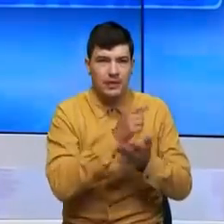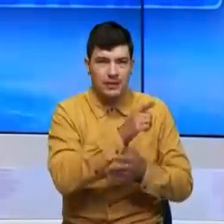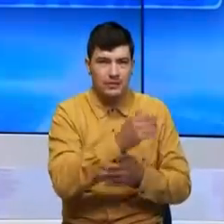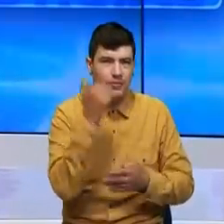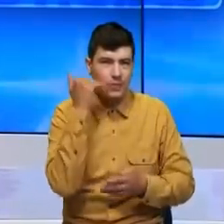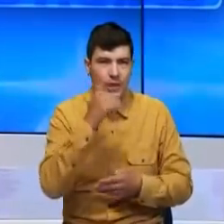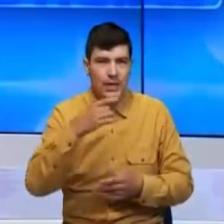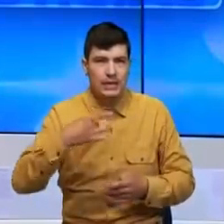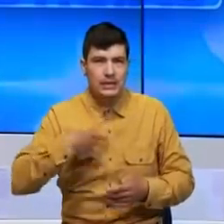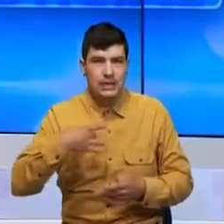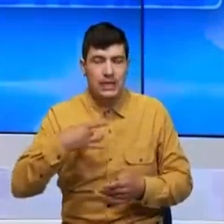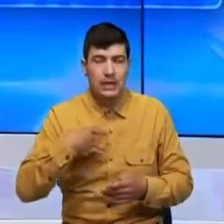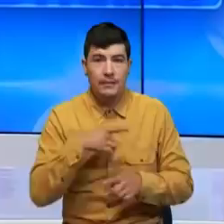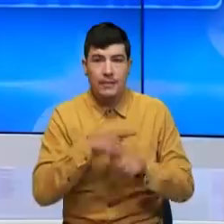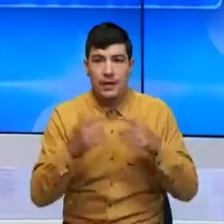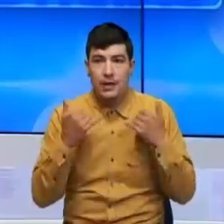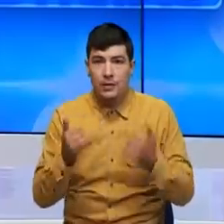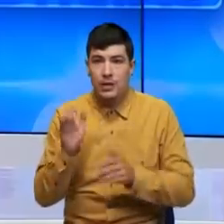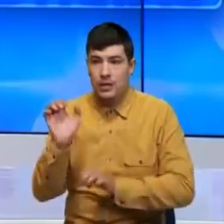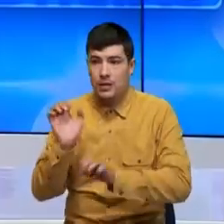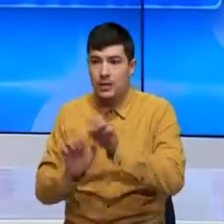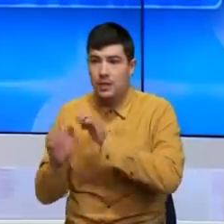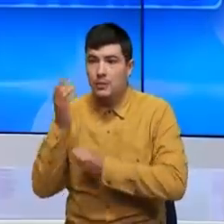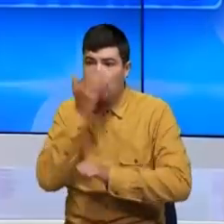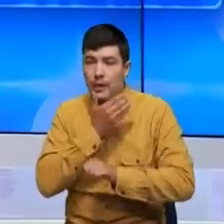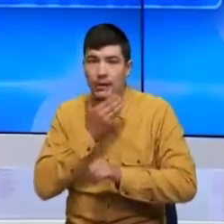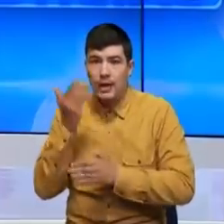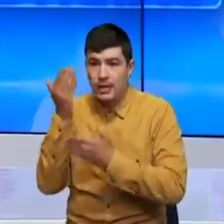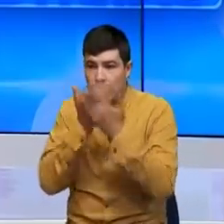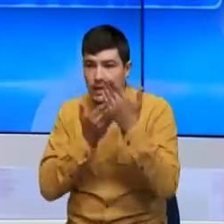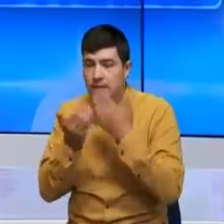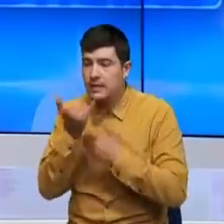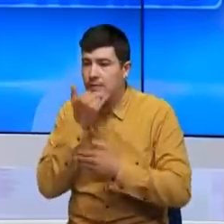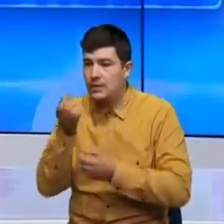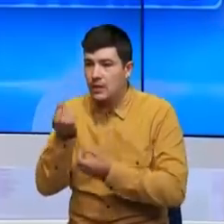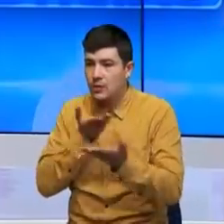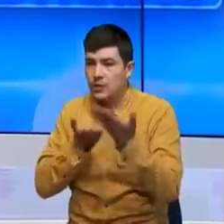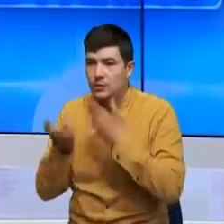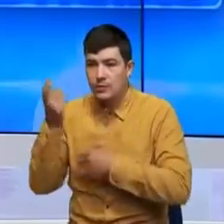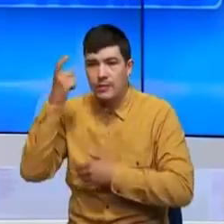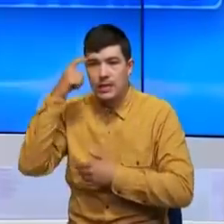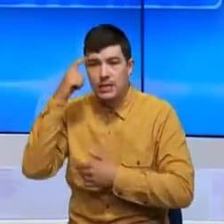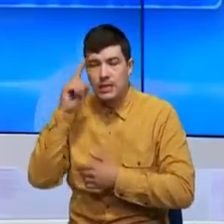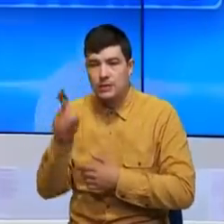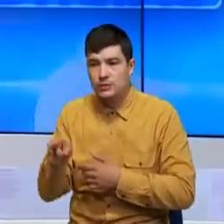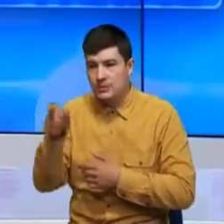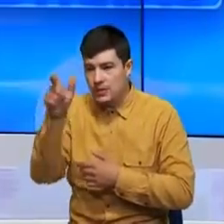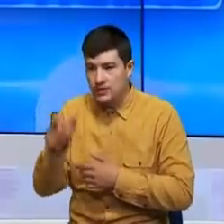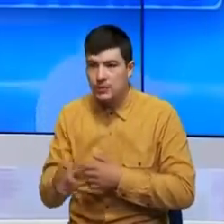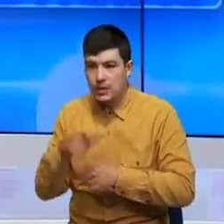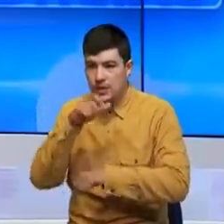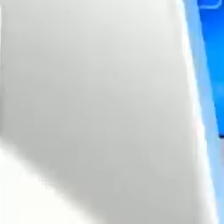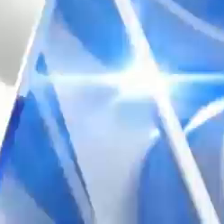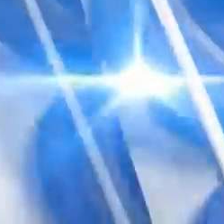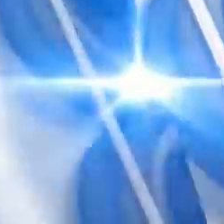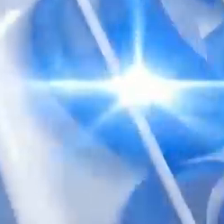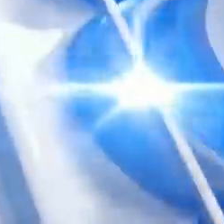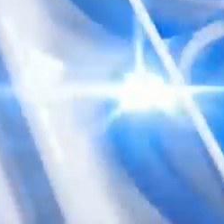defensa aseguró que pedirá pruebas para analizar la condición mental del capturado. Eduard Pinilla nos amplía la información. Eduard, adelante.